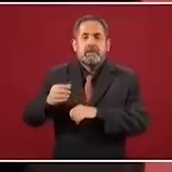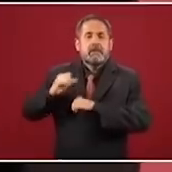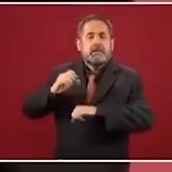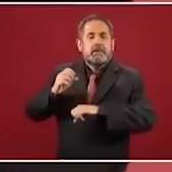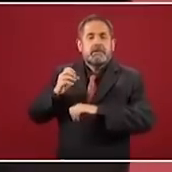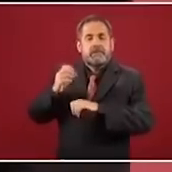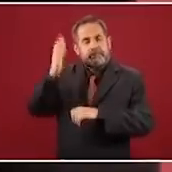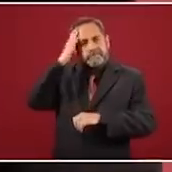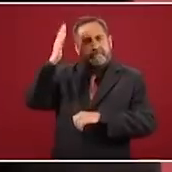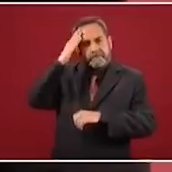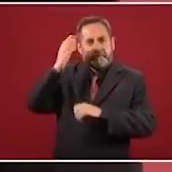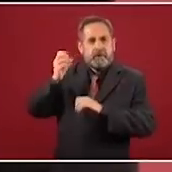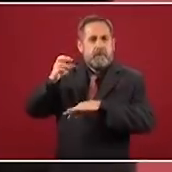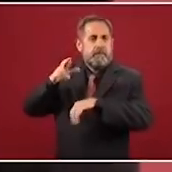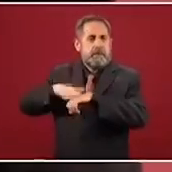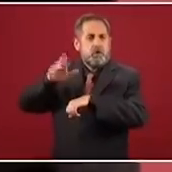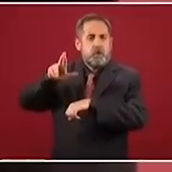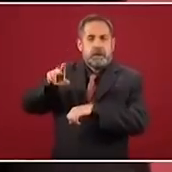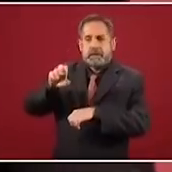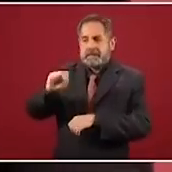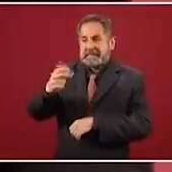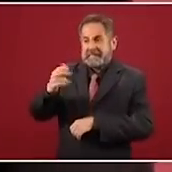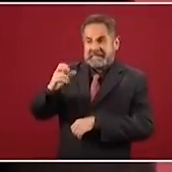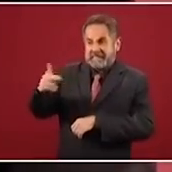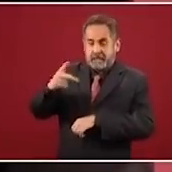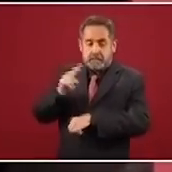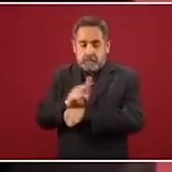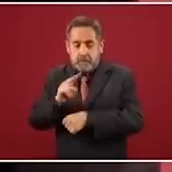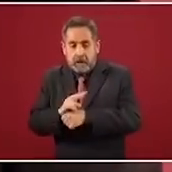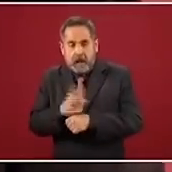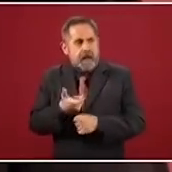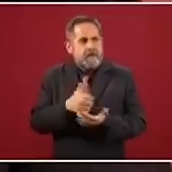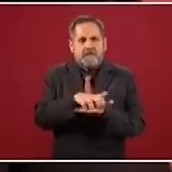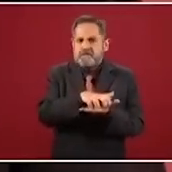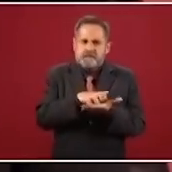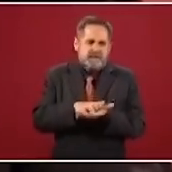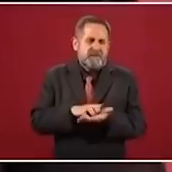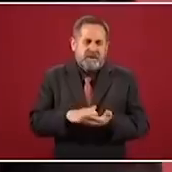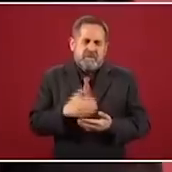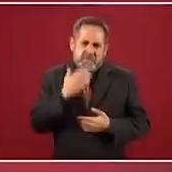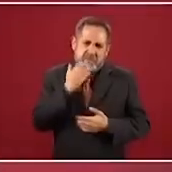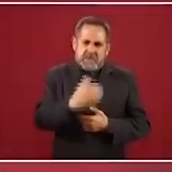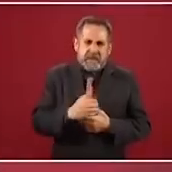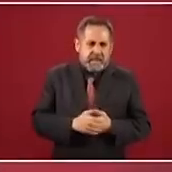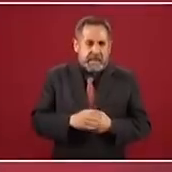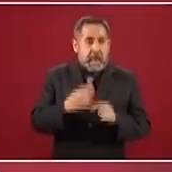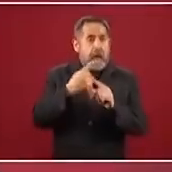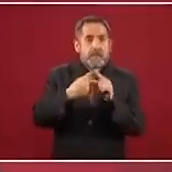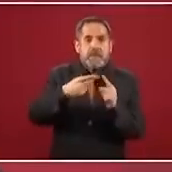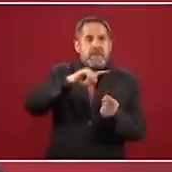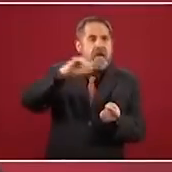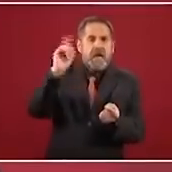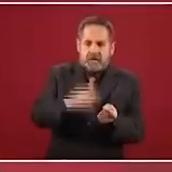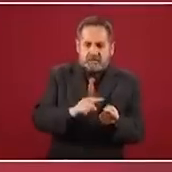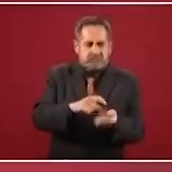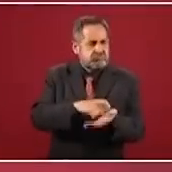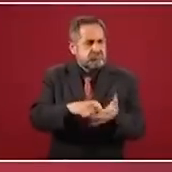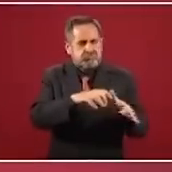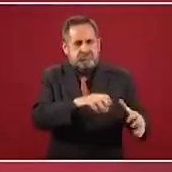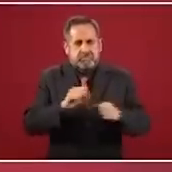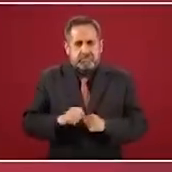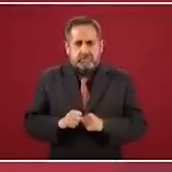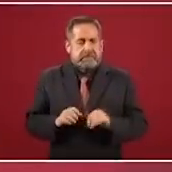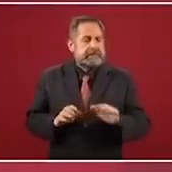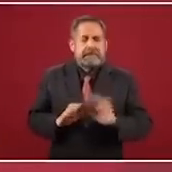podemos hacer estas negociaciones exitosísimas que nos llevan a reducciones de precios de más de la mitad del costo. Y ya no